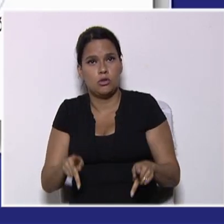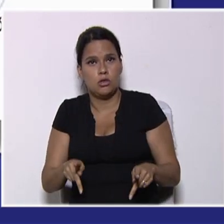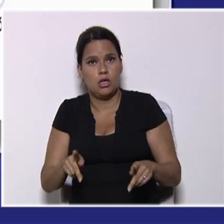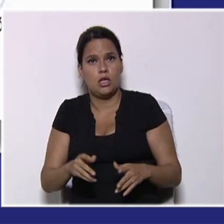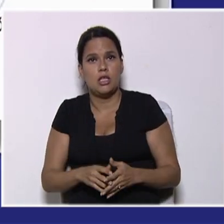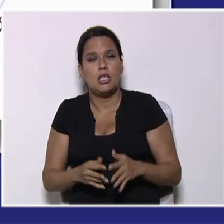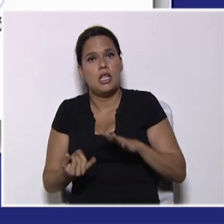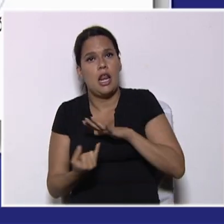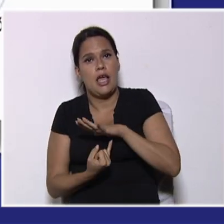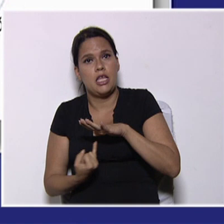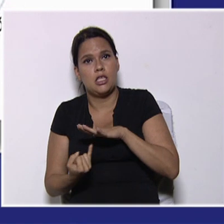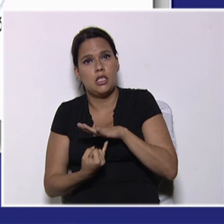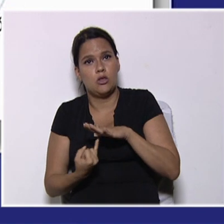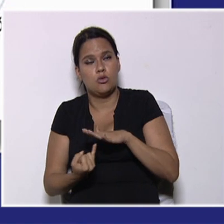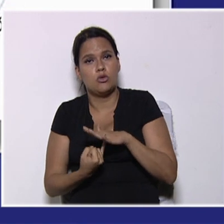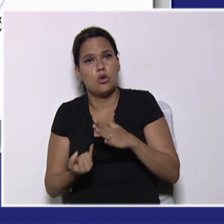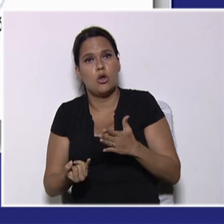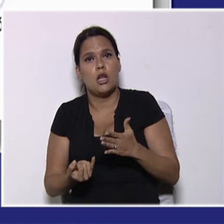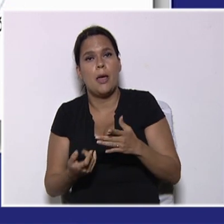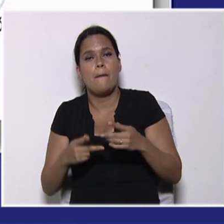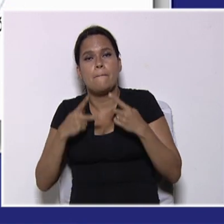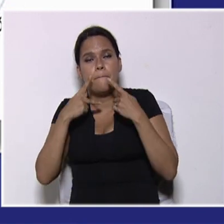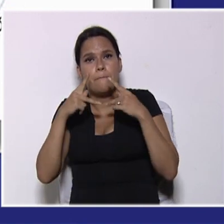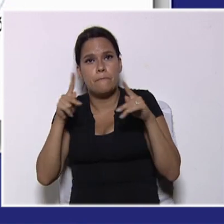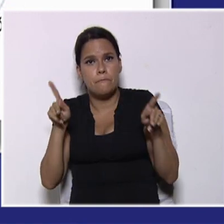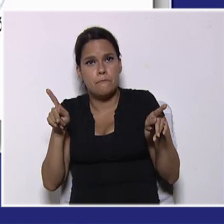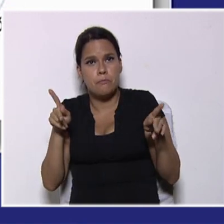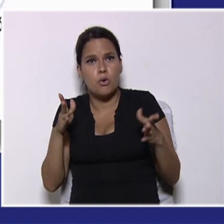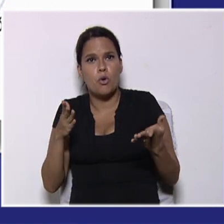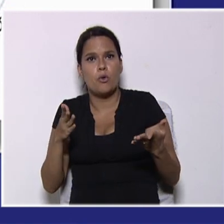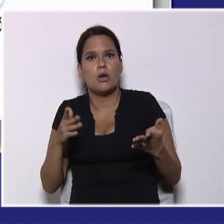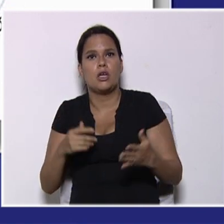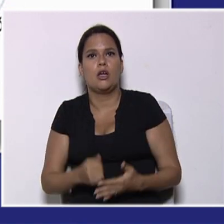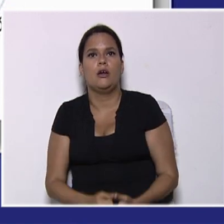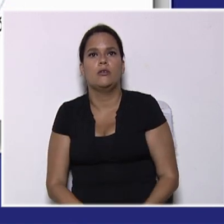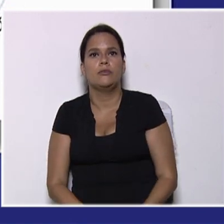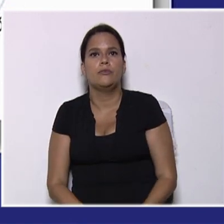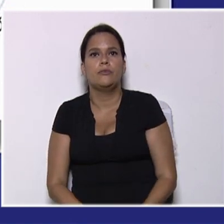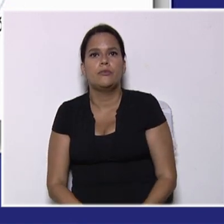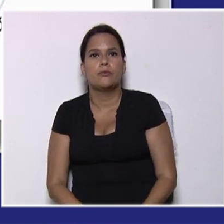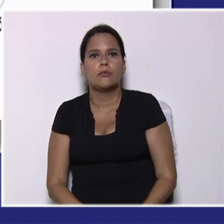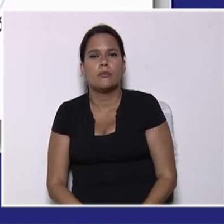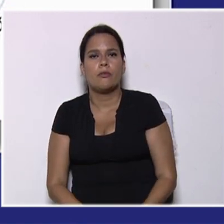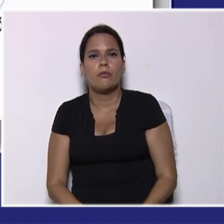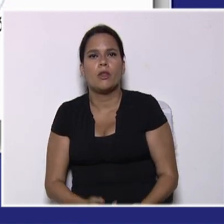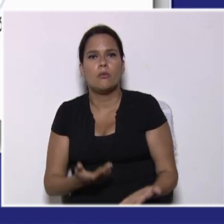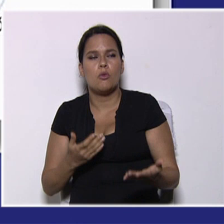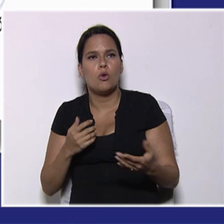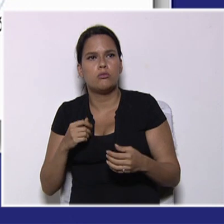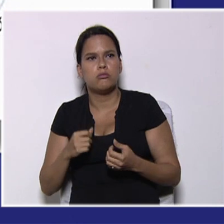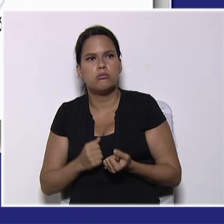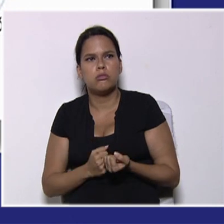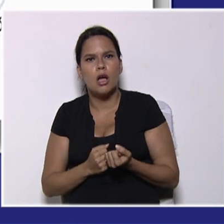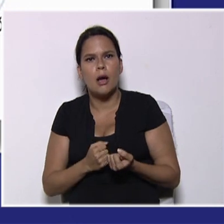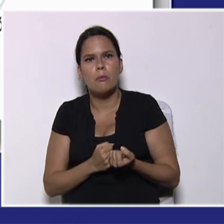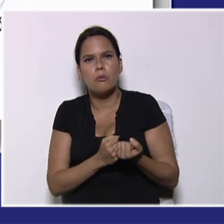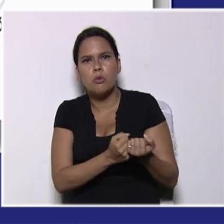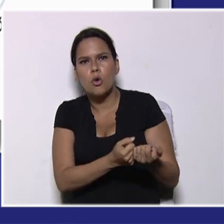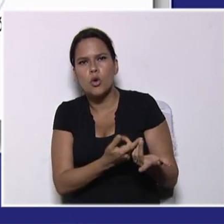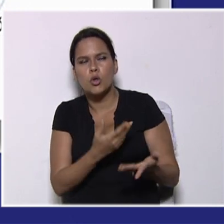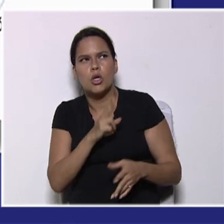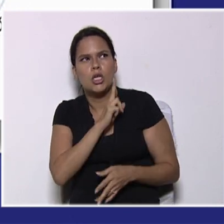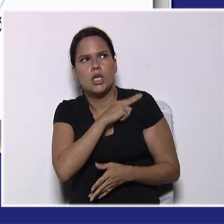entes gubernamentales, no gubernamentales, los como asistente de jardinería, en la industria hotelera, en